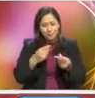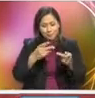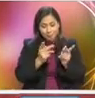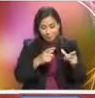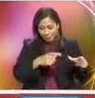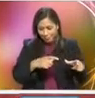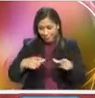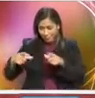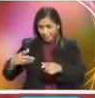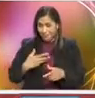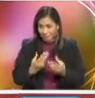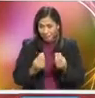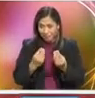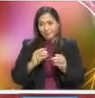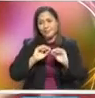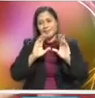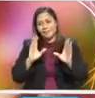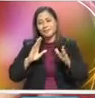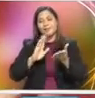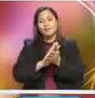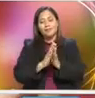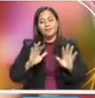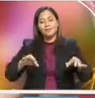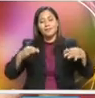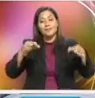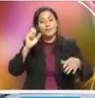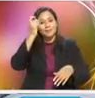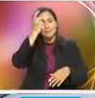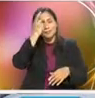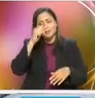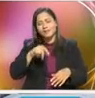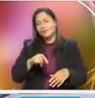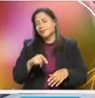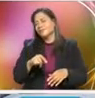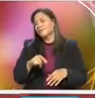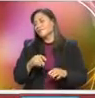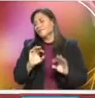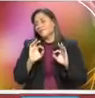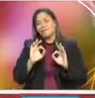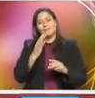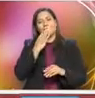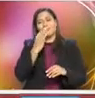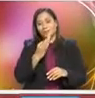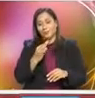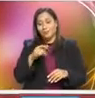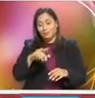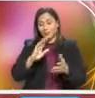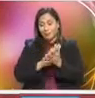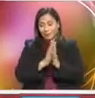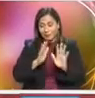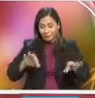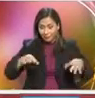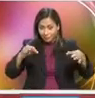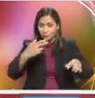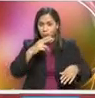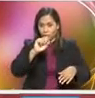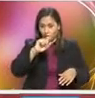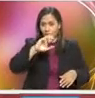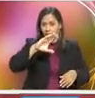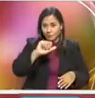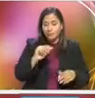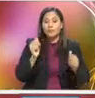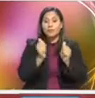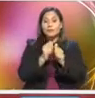platillos alrededor de esto. Y claro, las enchiladas potosinas, que son, fíjate, las enchiladas huastecas, que ahora sí se sirven